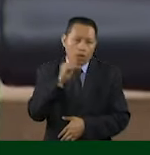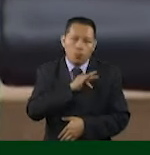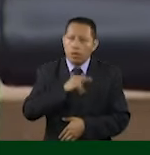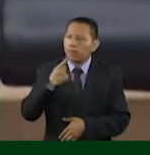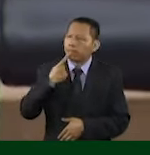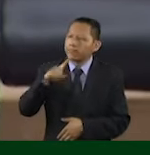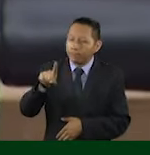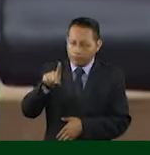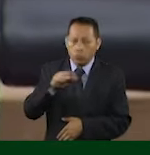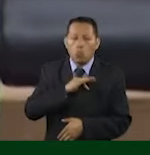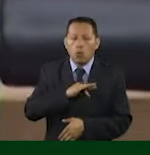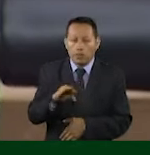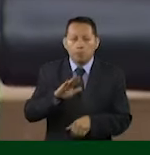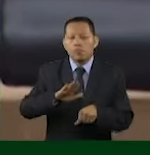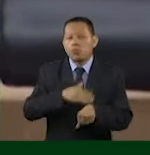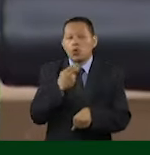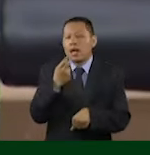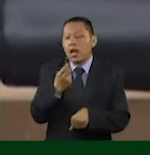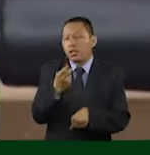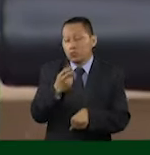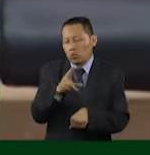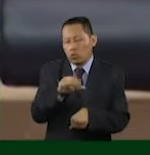denuncias correspondientes porque esto no tiene por qué ser